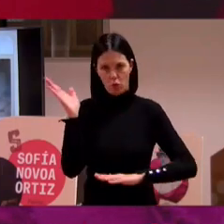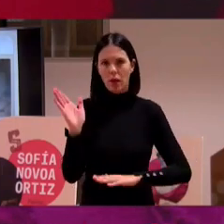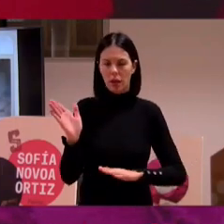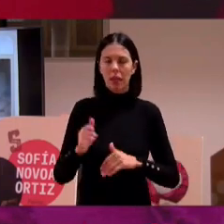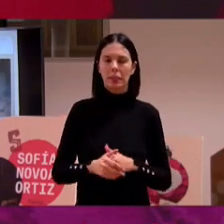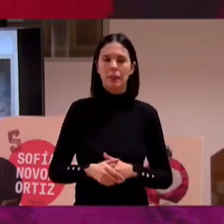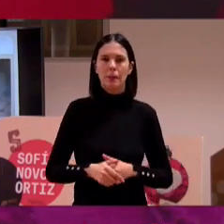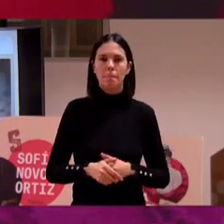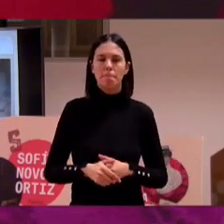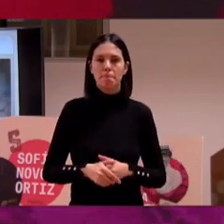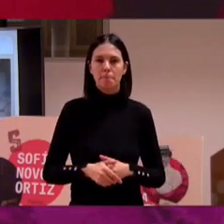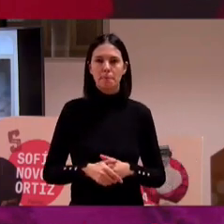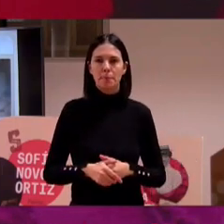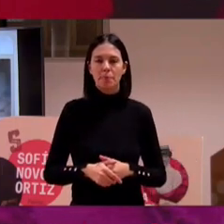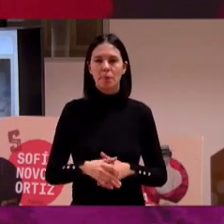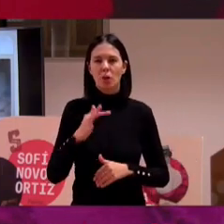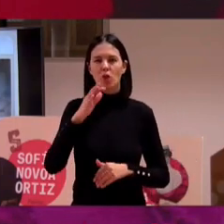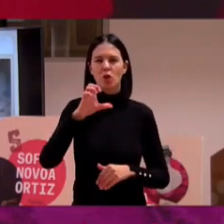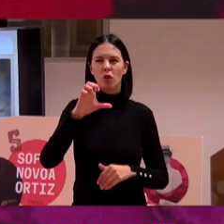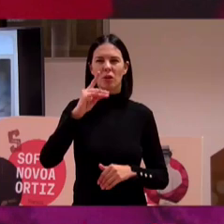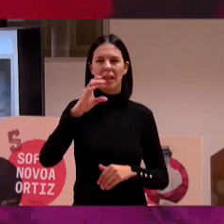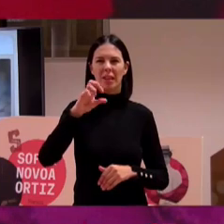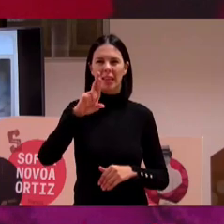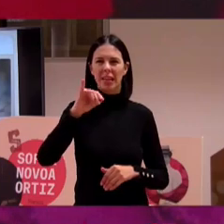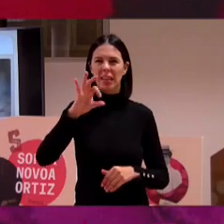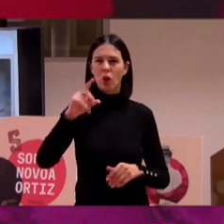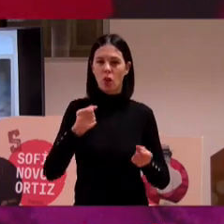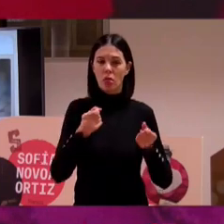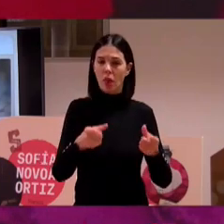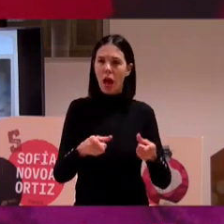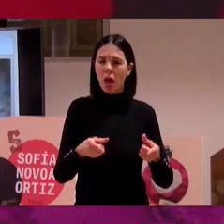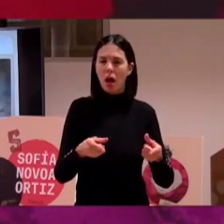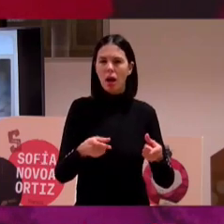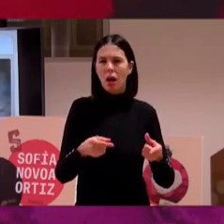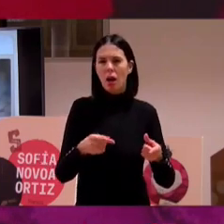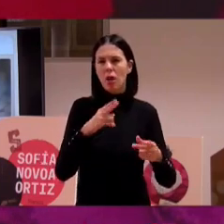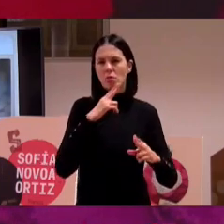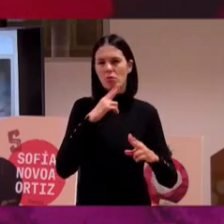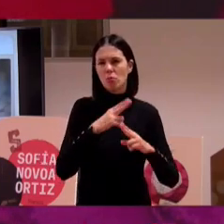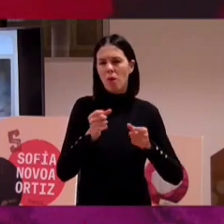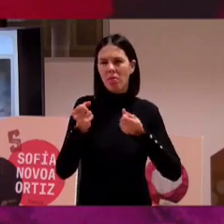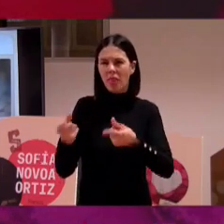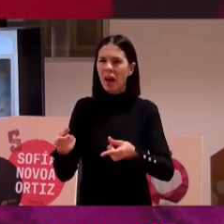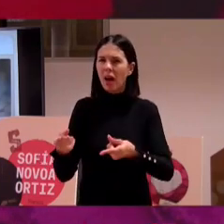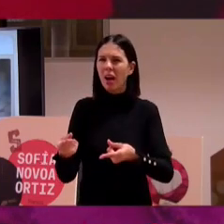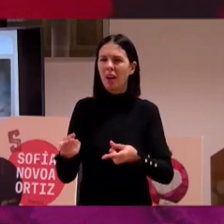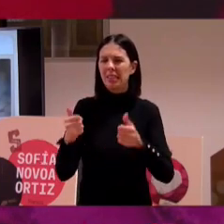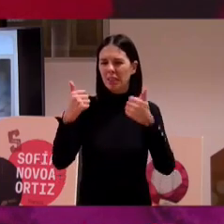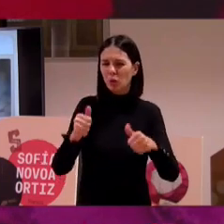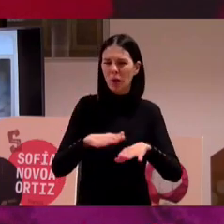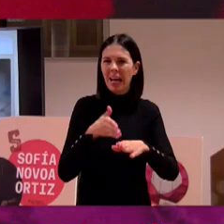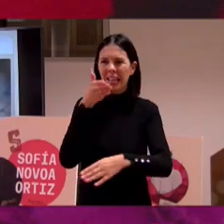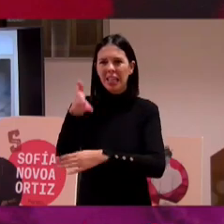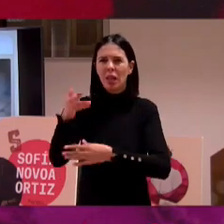teronlle por Federico Dionís, deronlle un nombramento para ir como lectora